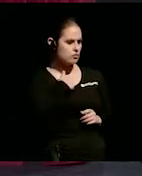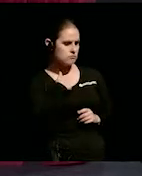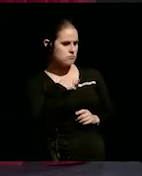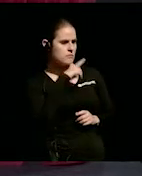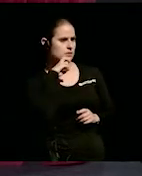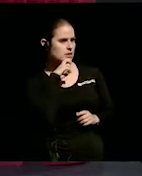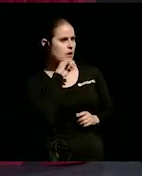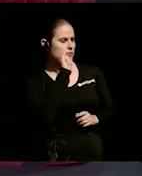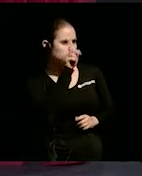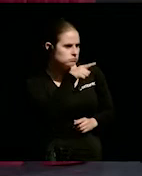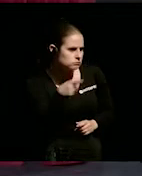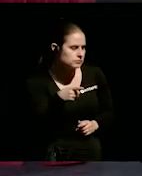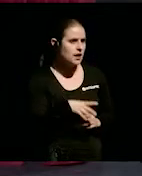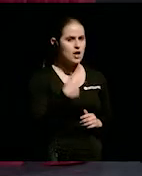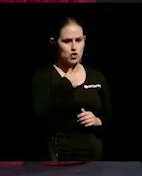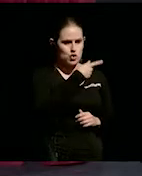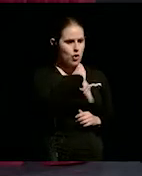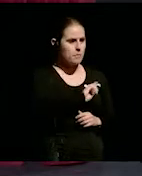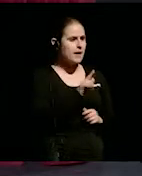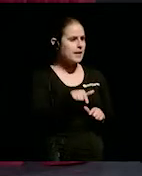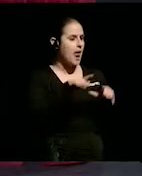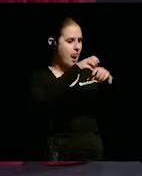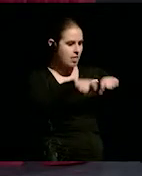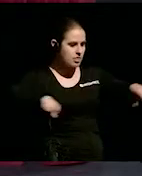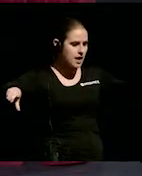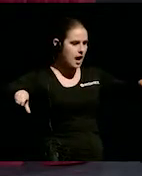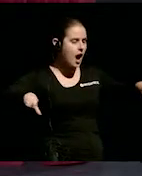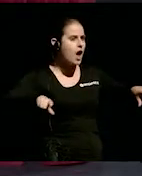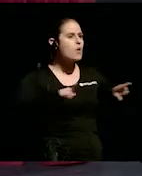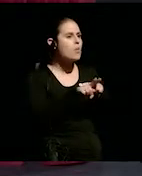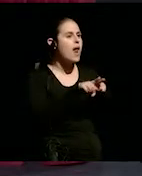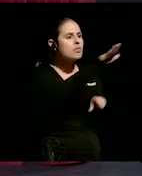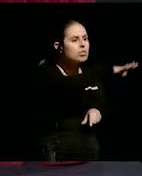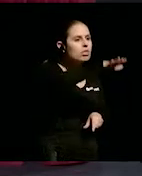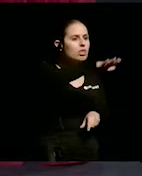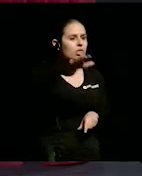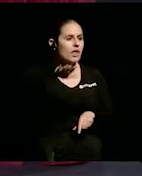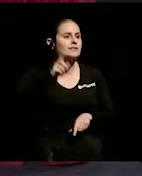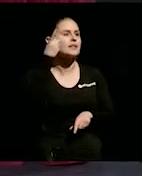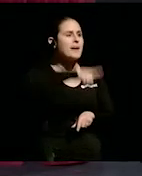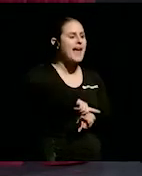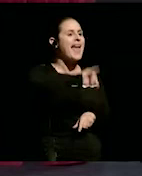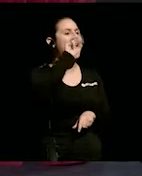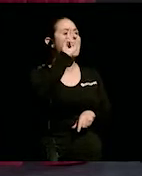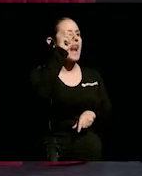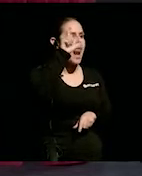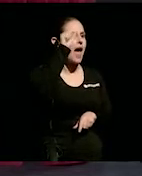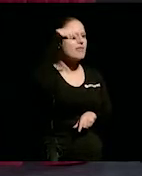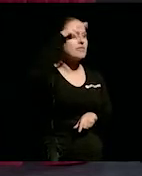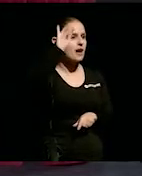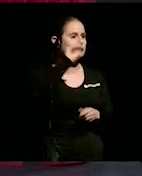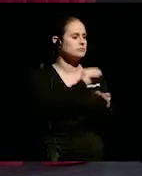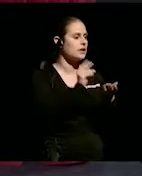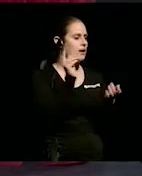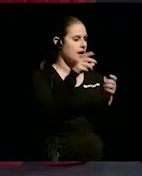En la escena estamos haciendo tours por el Reino Unido e Irlanda para llegar a la gente común, a la gente del